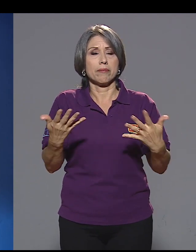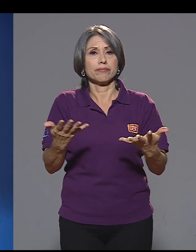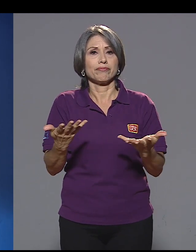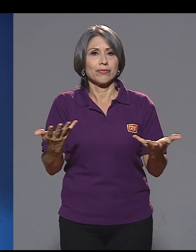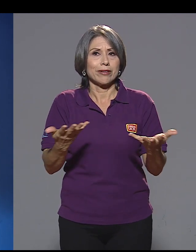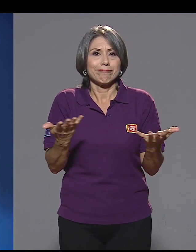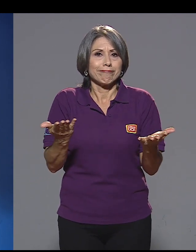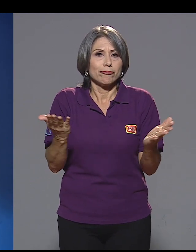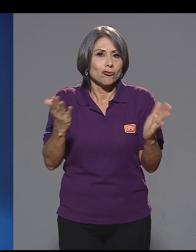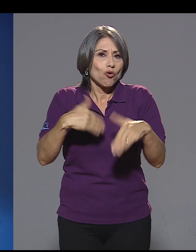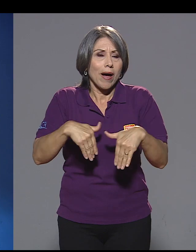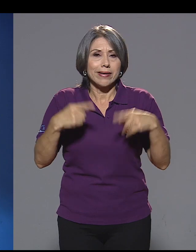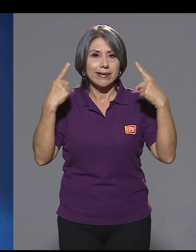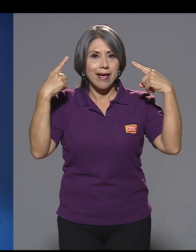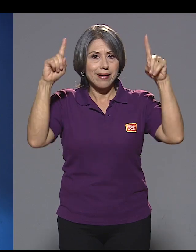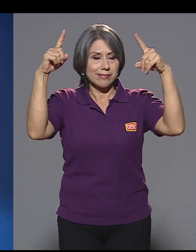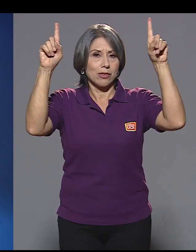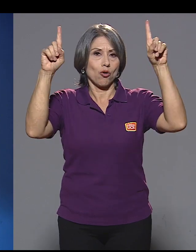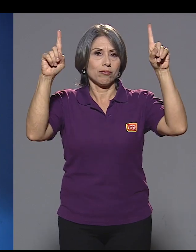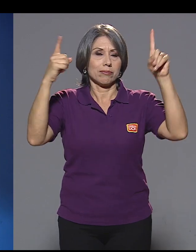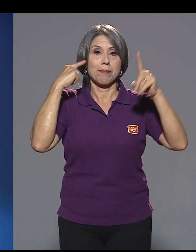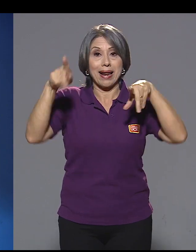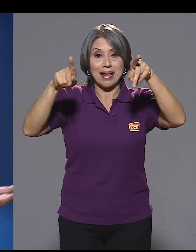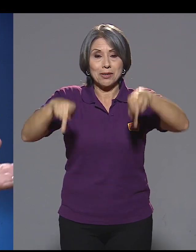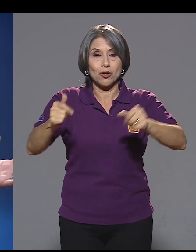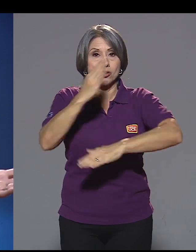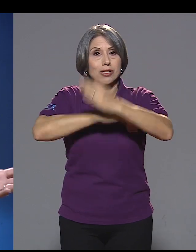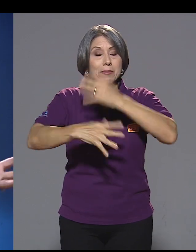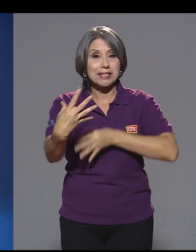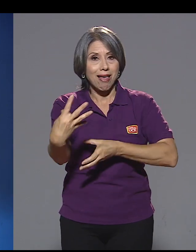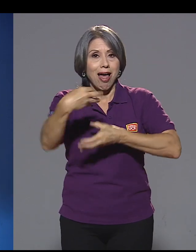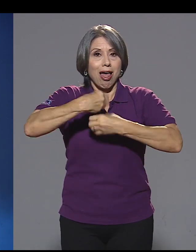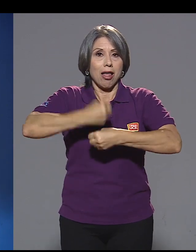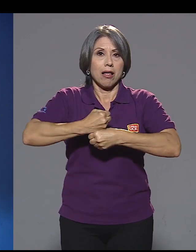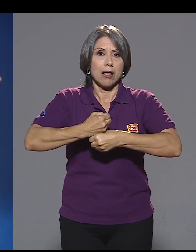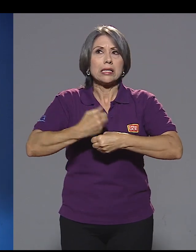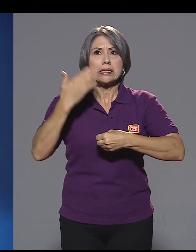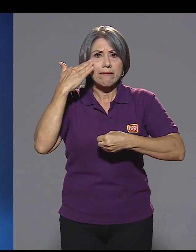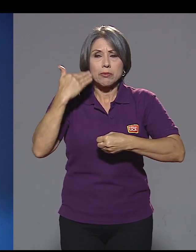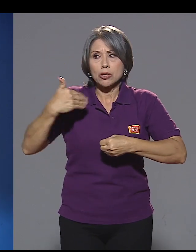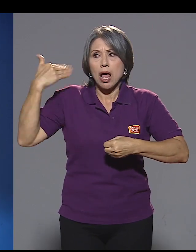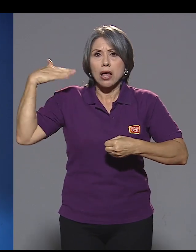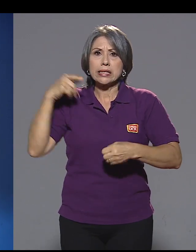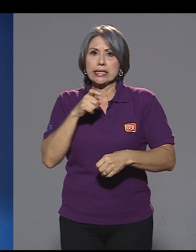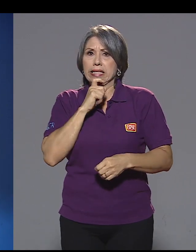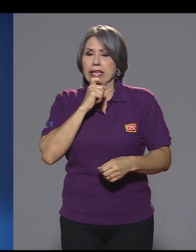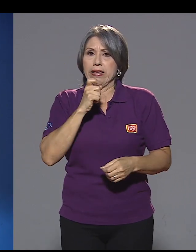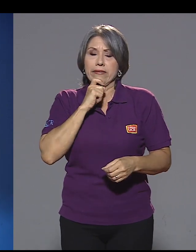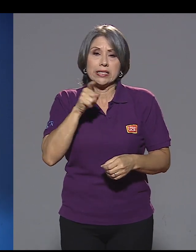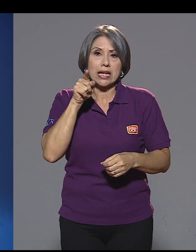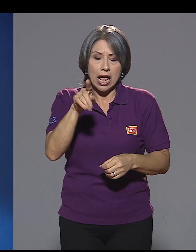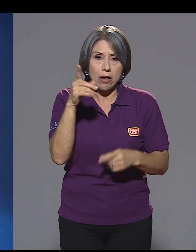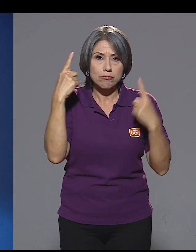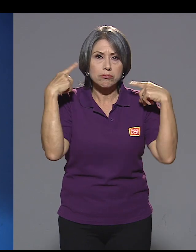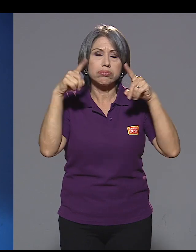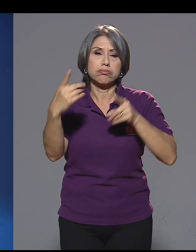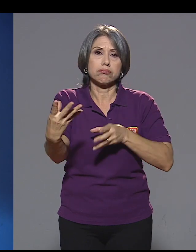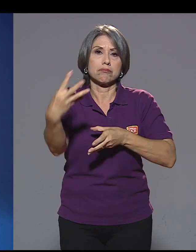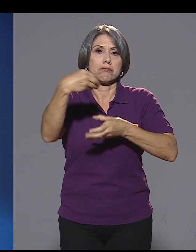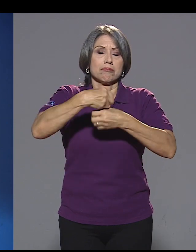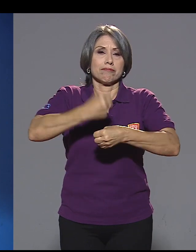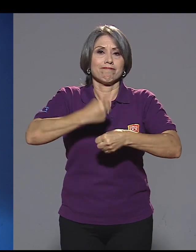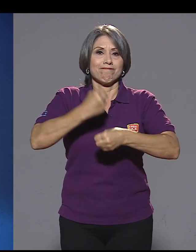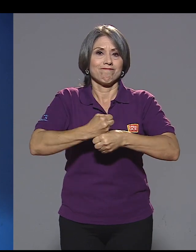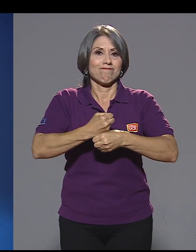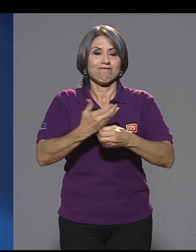haciendo que no haya tanto éxito en esta inserción, con lo difícil que ha sido, con lo caro que sale, ¿verdad? Hacer este proceso de inserción, que